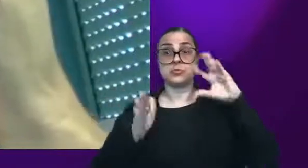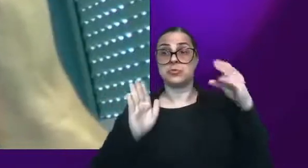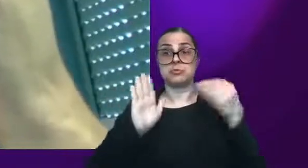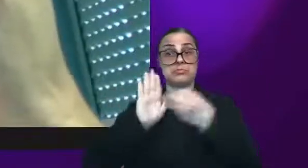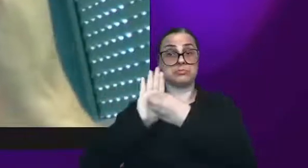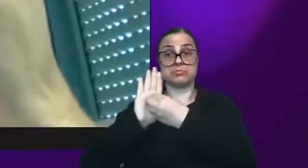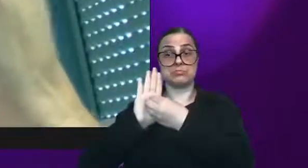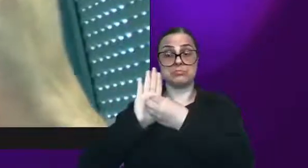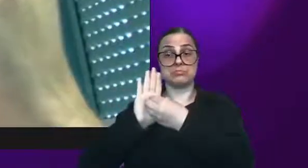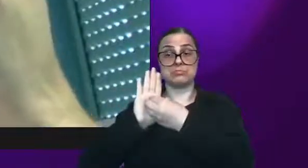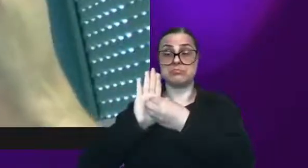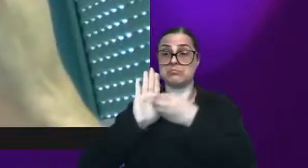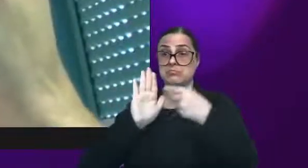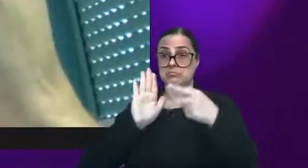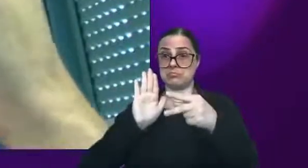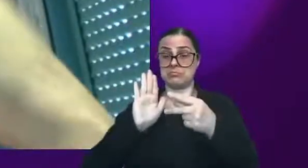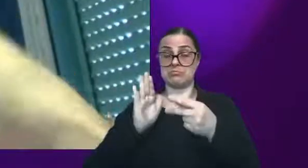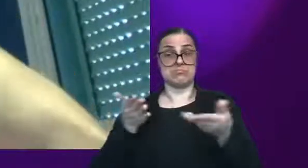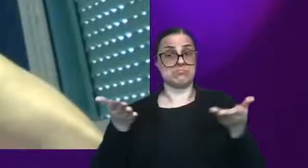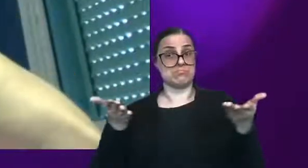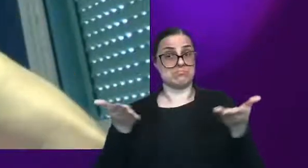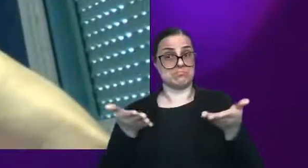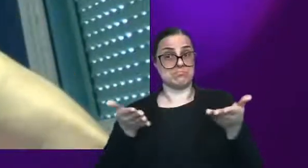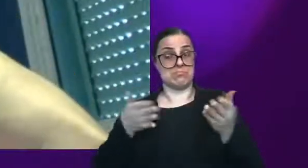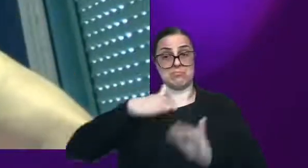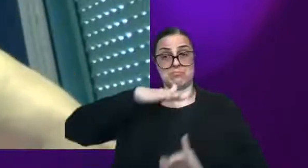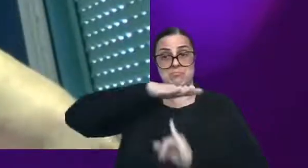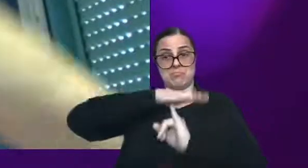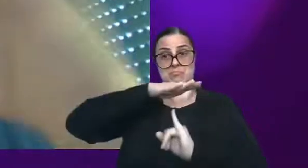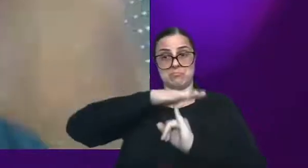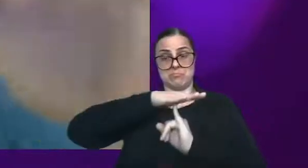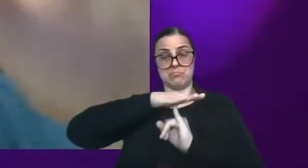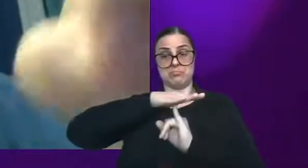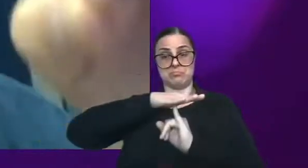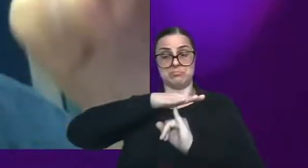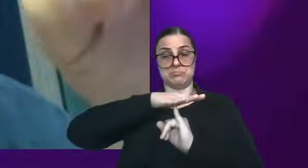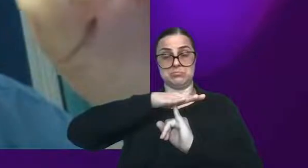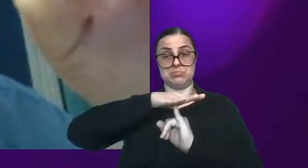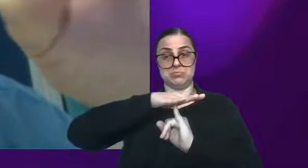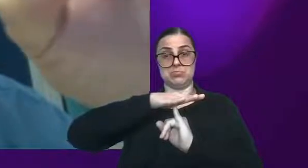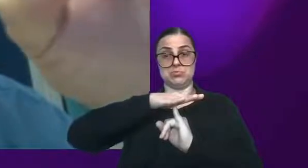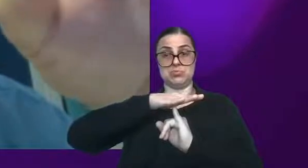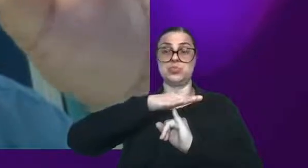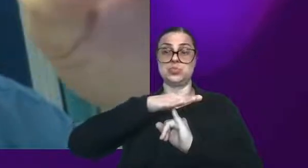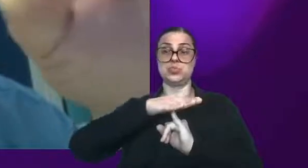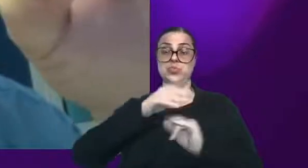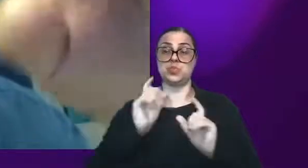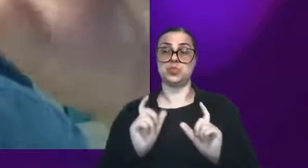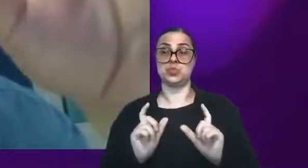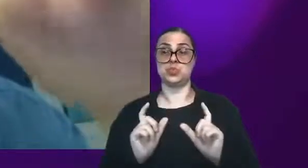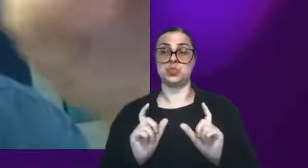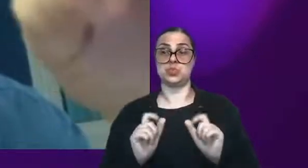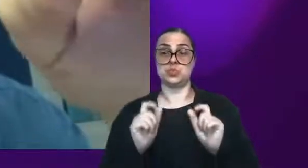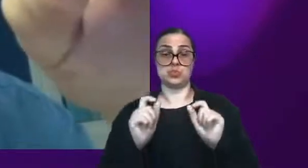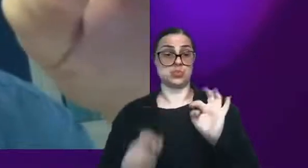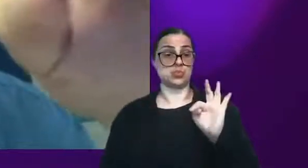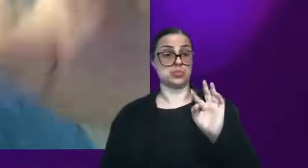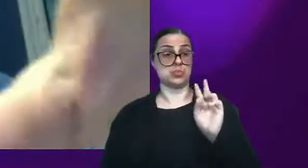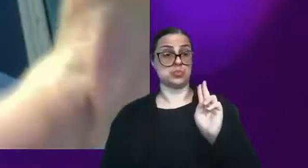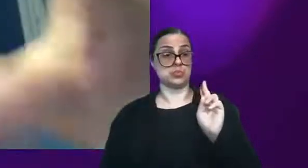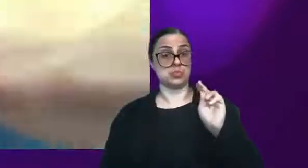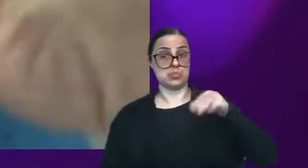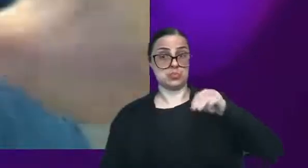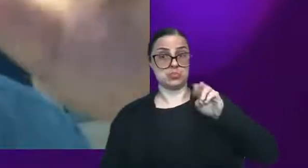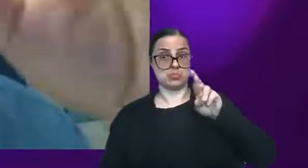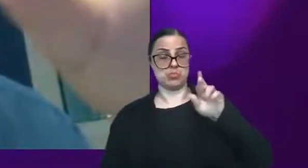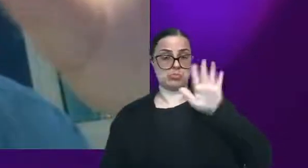Instituto Nacional de Tumores de Milano en los enfermos con doença resecable. Por